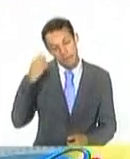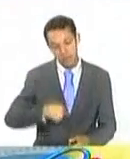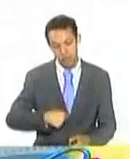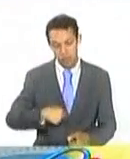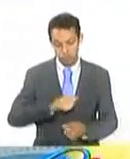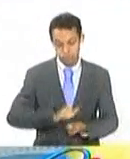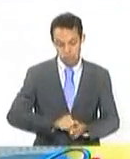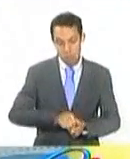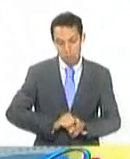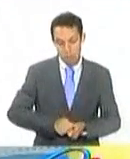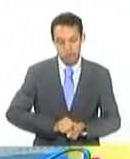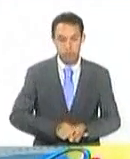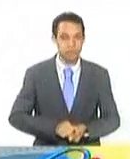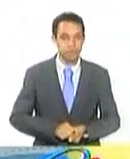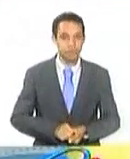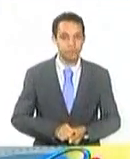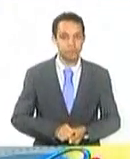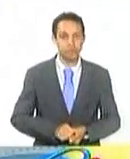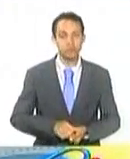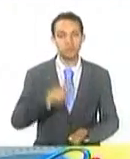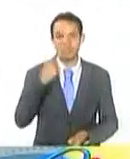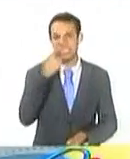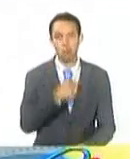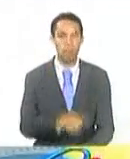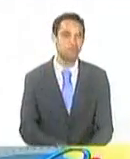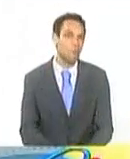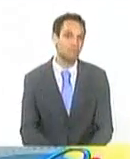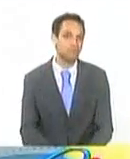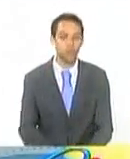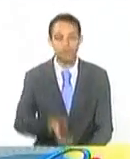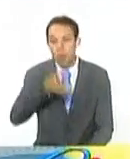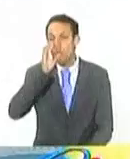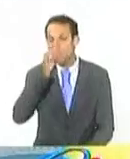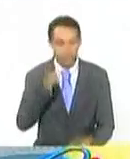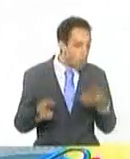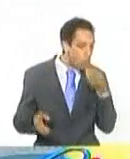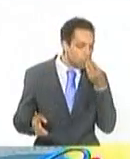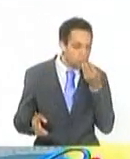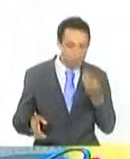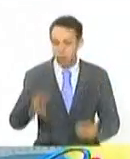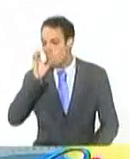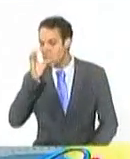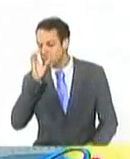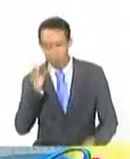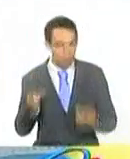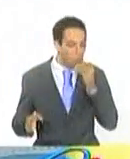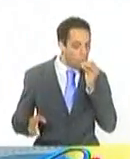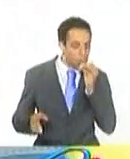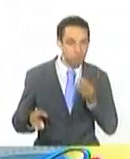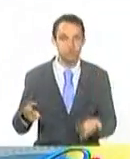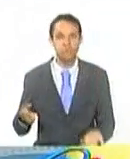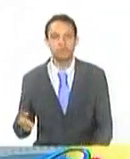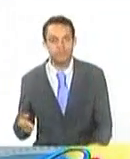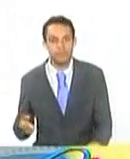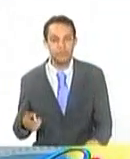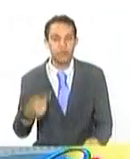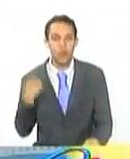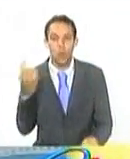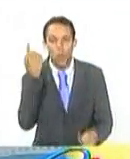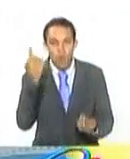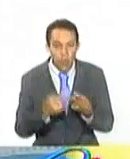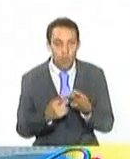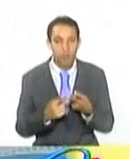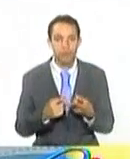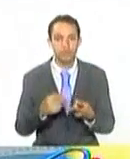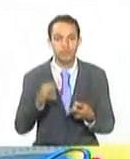Entonces como no mastico bien entonces tomemos sobremesa tomemos gaseosa tomemos jugo tomemos agua tomemos aromáticas tomemos